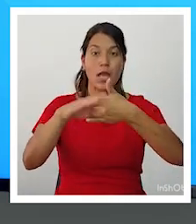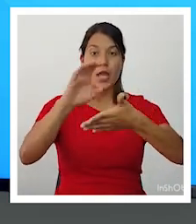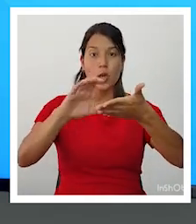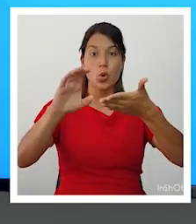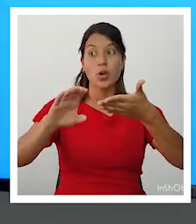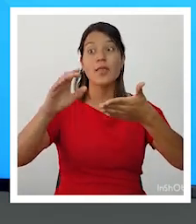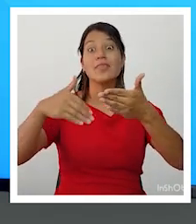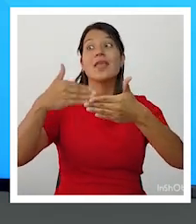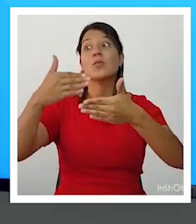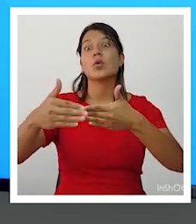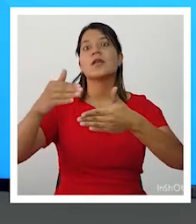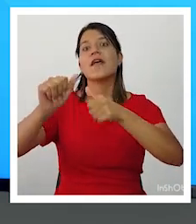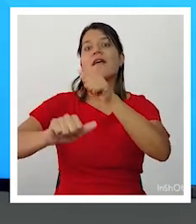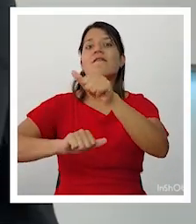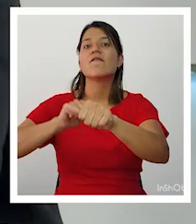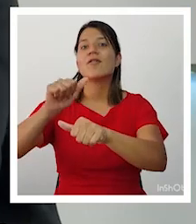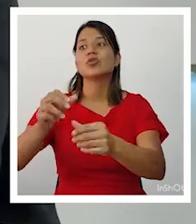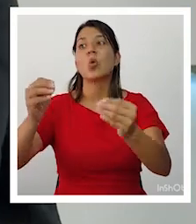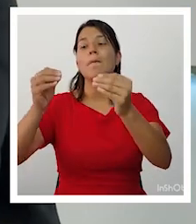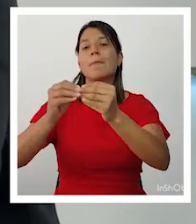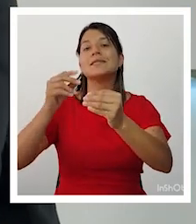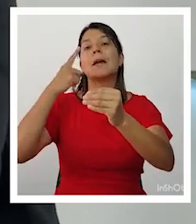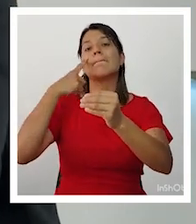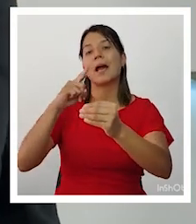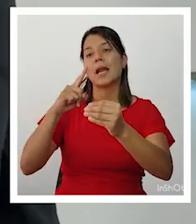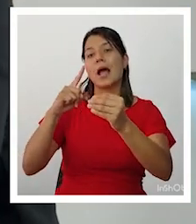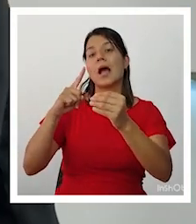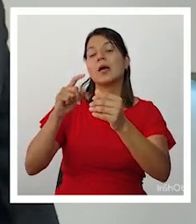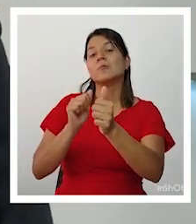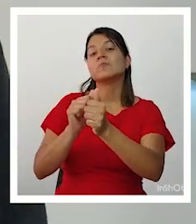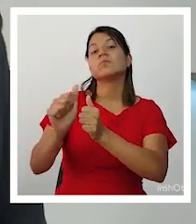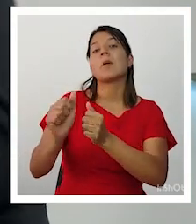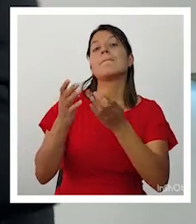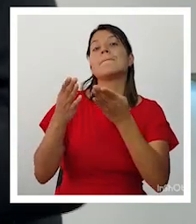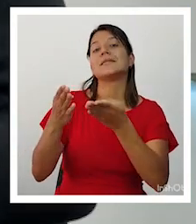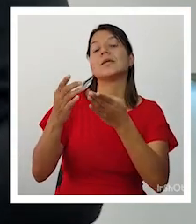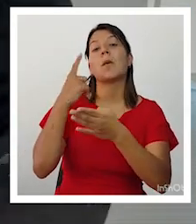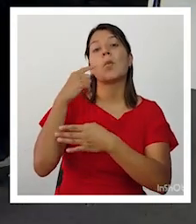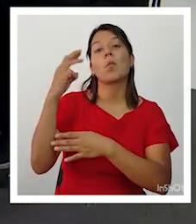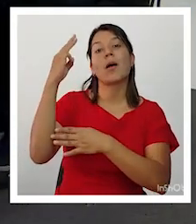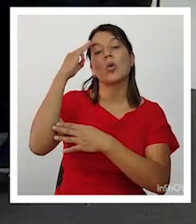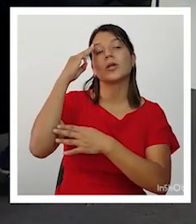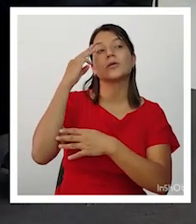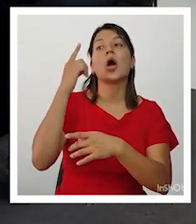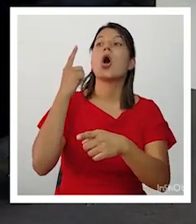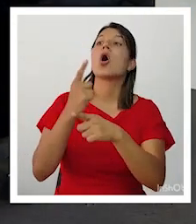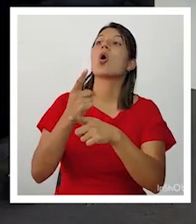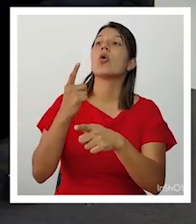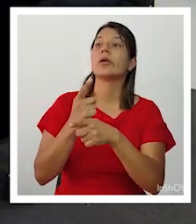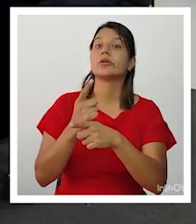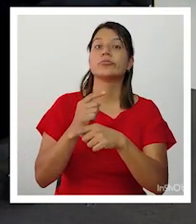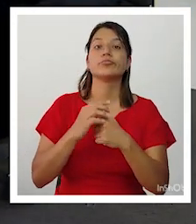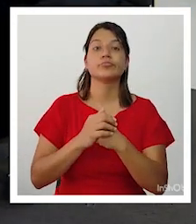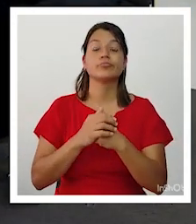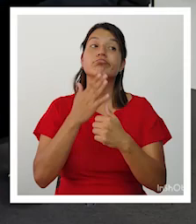por madurez o para... Correcto. Es correcto. Bueno, y aquí hay un jalón de orejas.